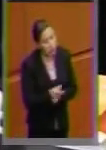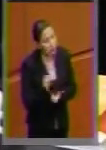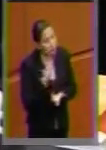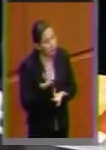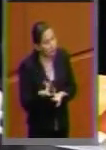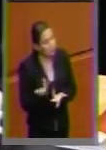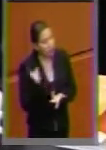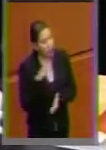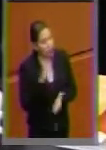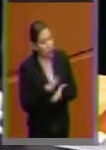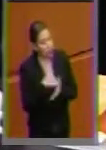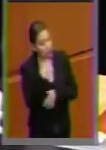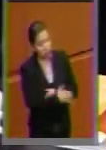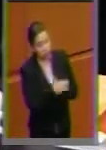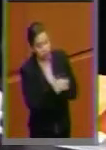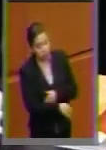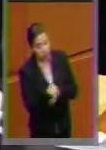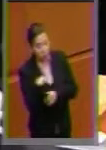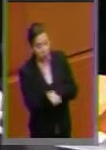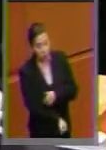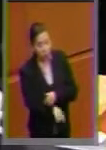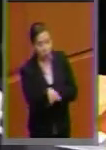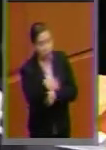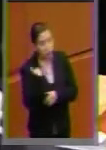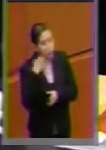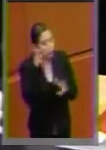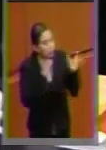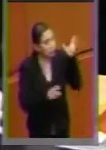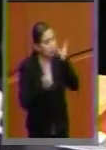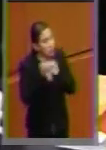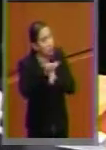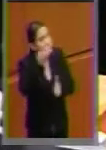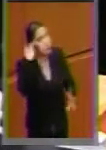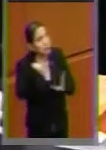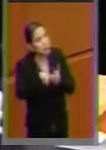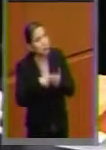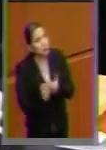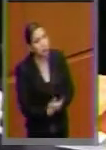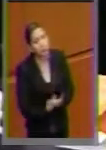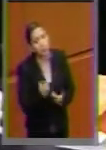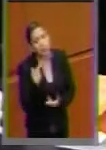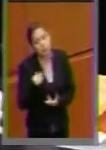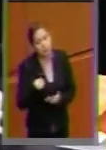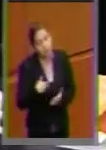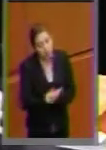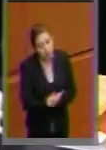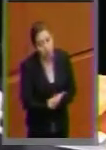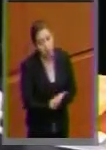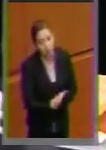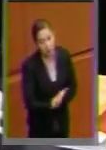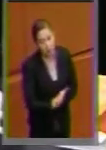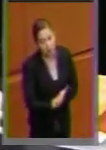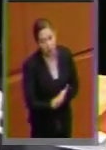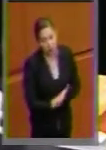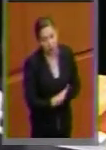oficiosa esto lo hemos escuchado desde que inició bien aquí lo dijeron desde definición